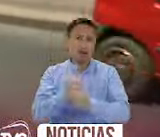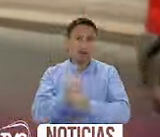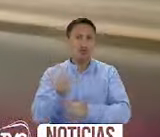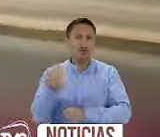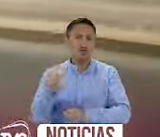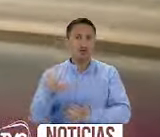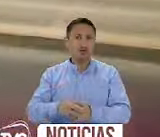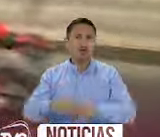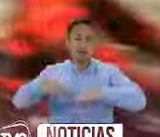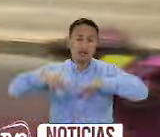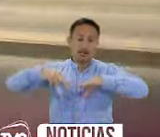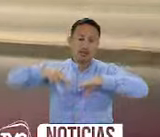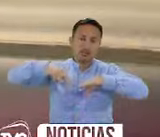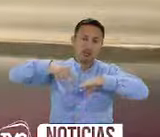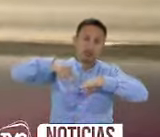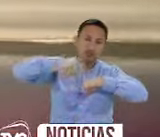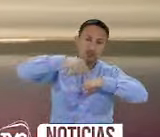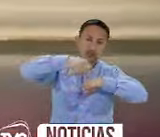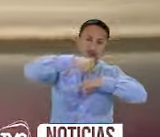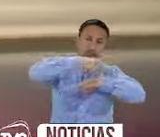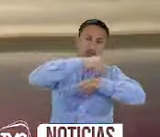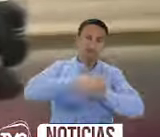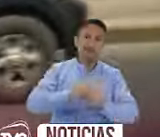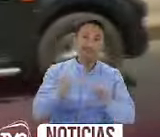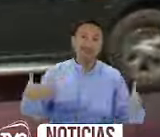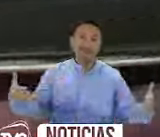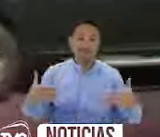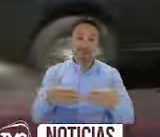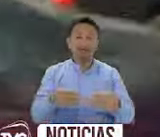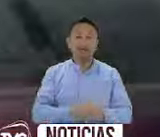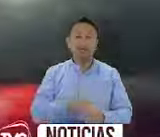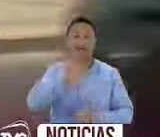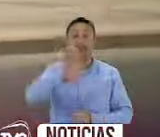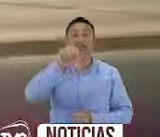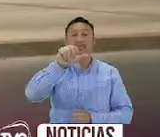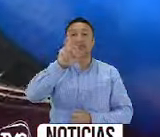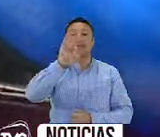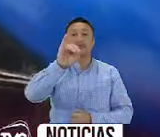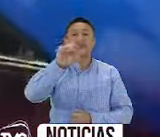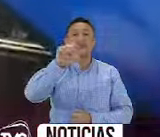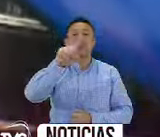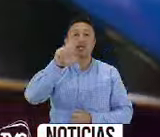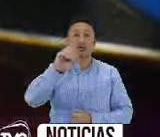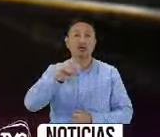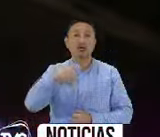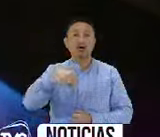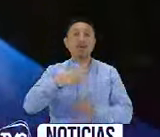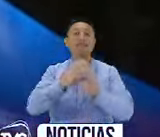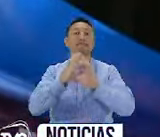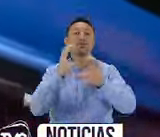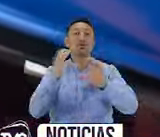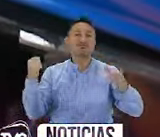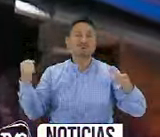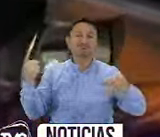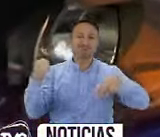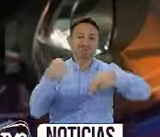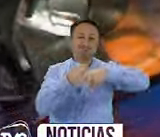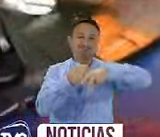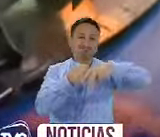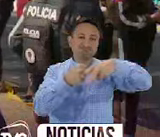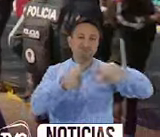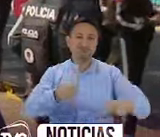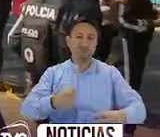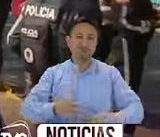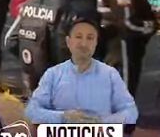avenida Mariscal Sucre en la intersección con la Taviazo al sur de Quito, cuando un bus lo arrolló matándolo de contado. Al